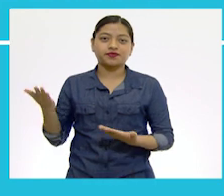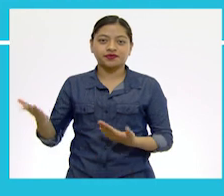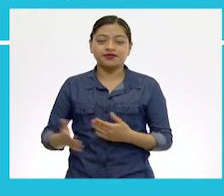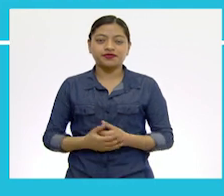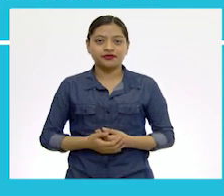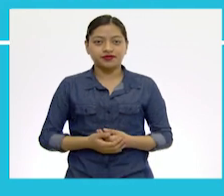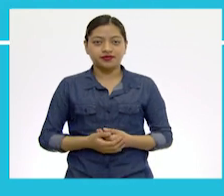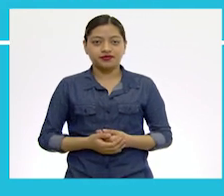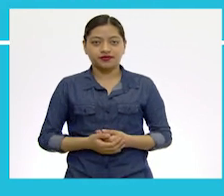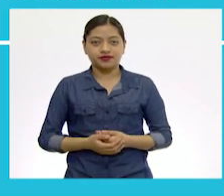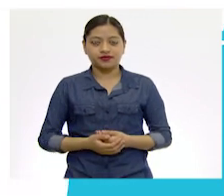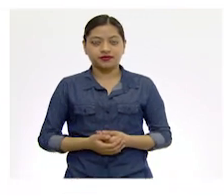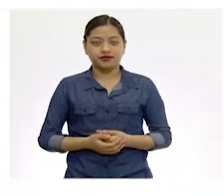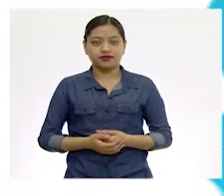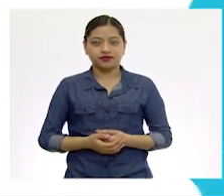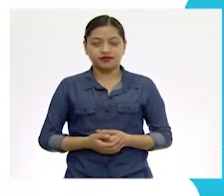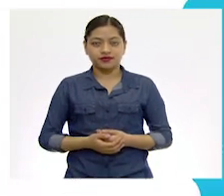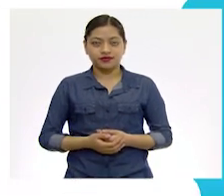conalitech.sep.gob.mx.